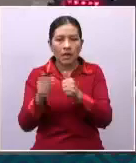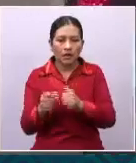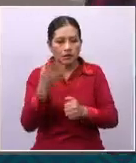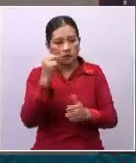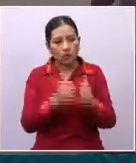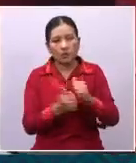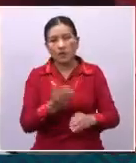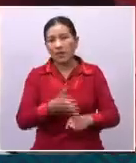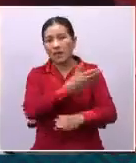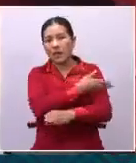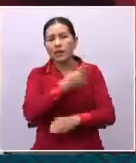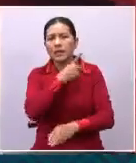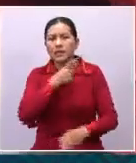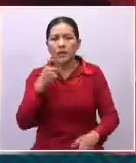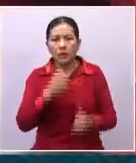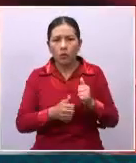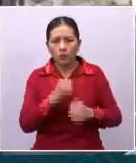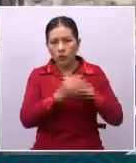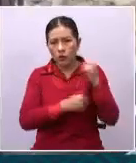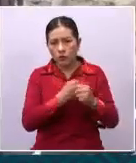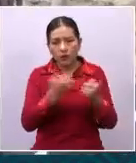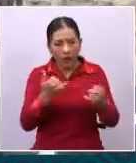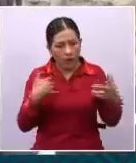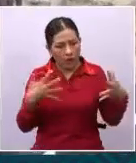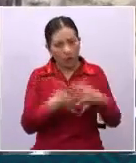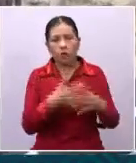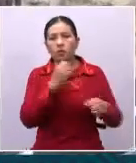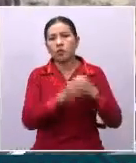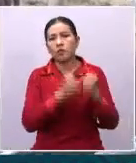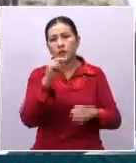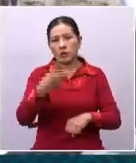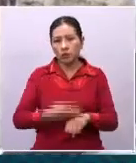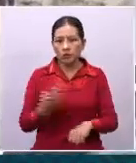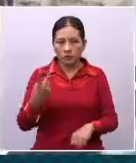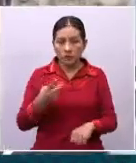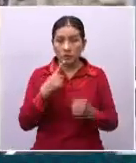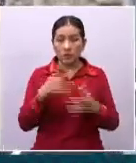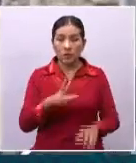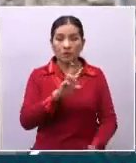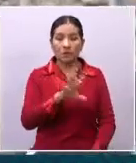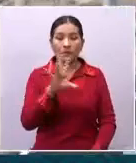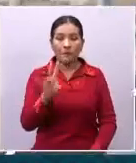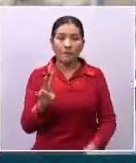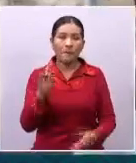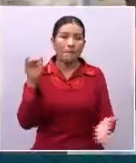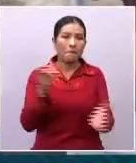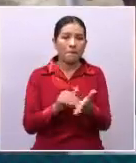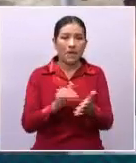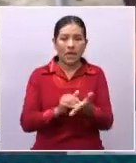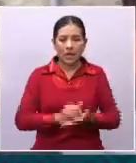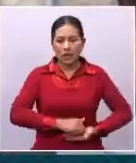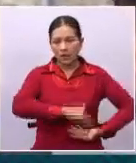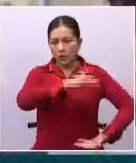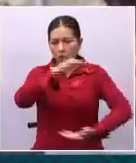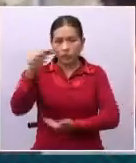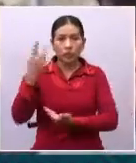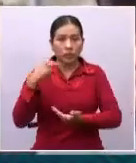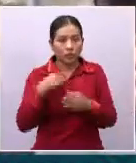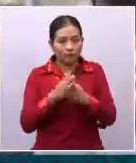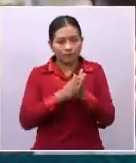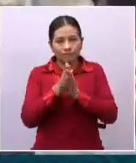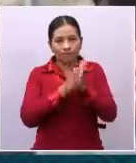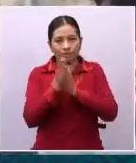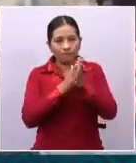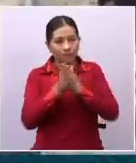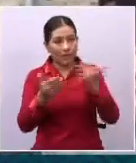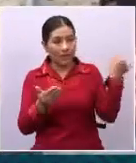sequía. 4.500 productores aproximadamente, 27.000 quintales de alimento balanceado que tendrían que haber llegado, 60